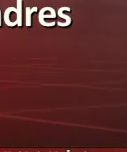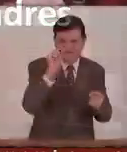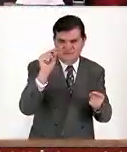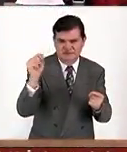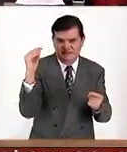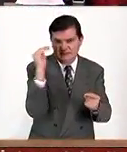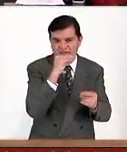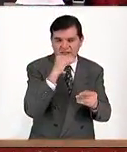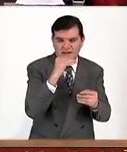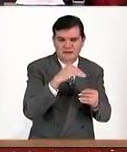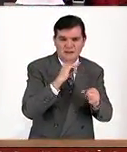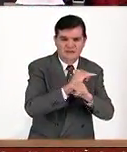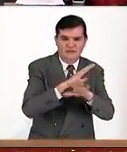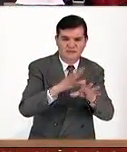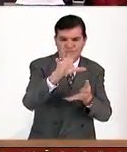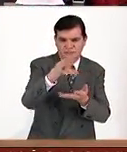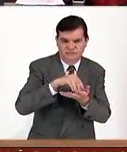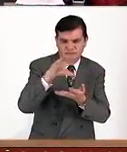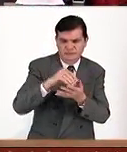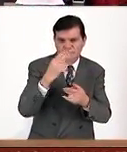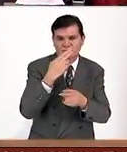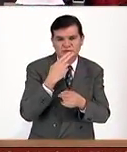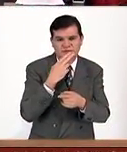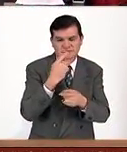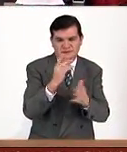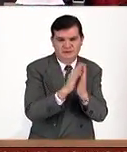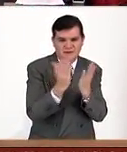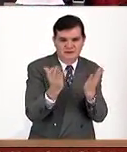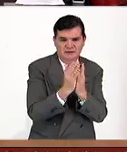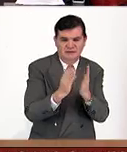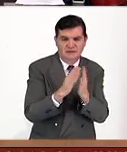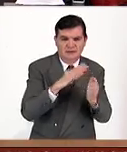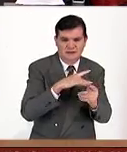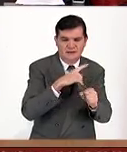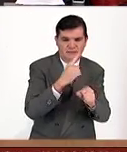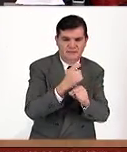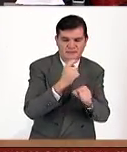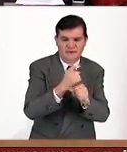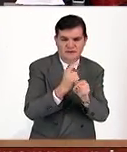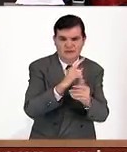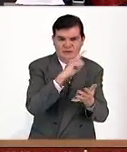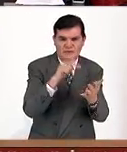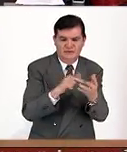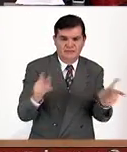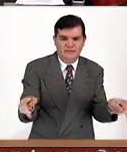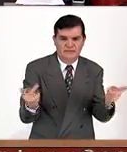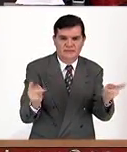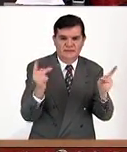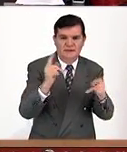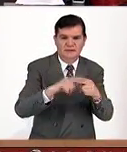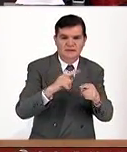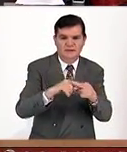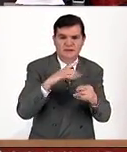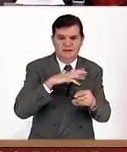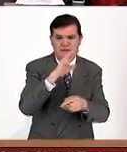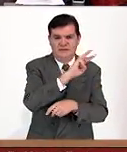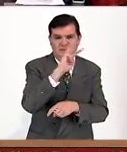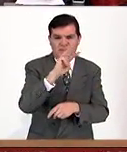donde gratuitamente obtienen información útil. Maravilloso. Y los libros se encuentran en los principales lugares de venta de libros y